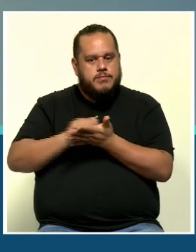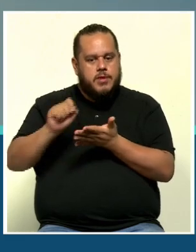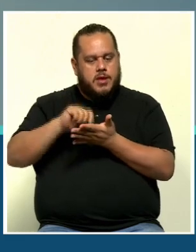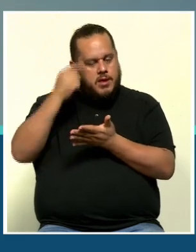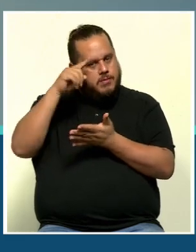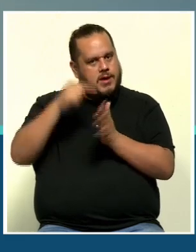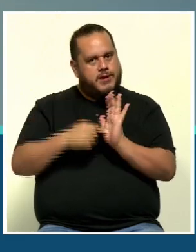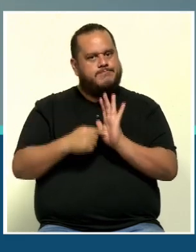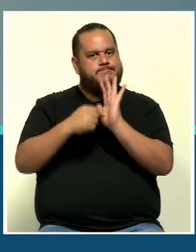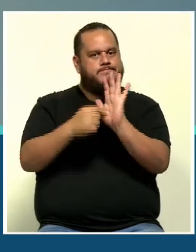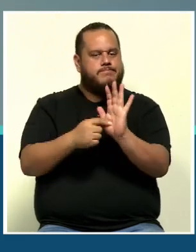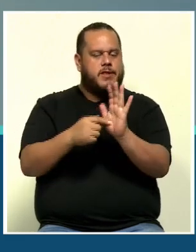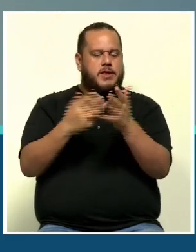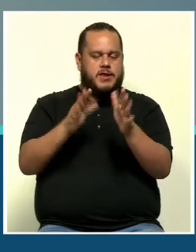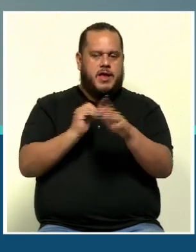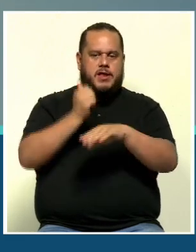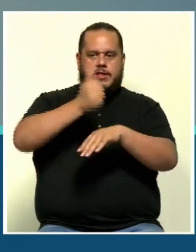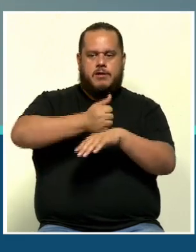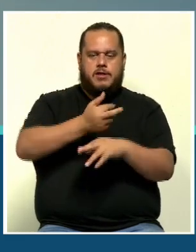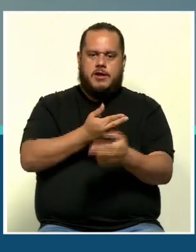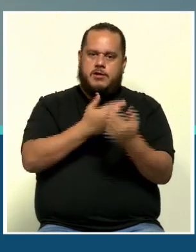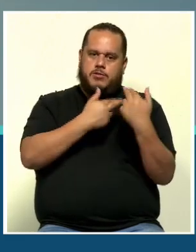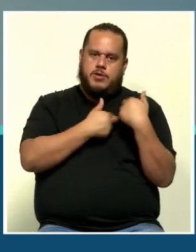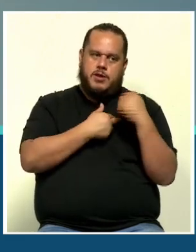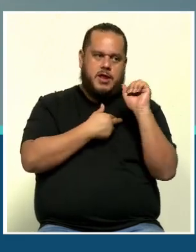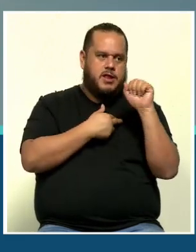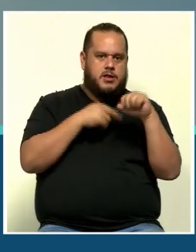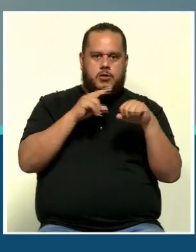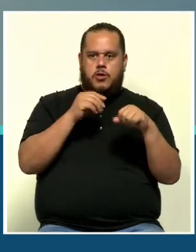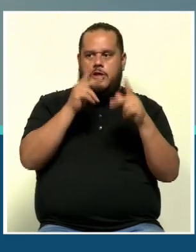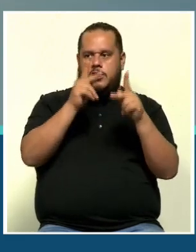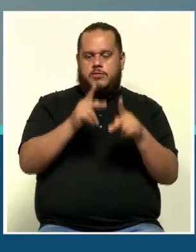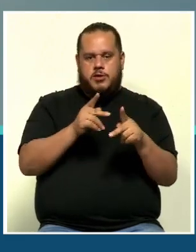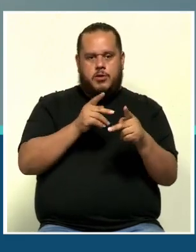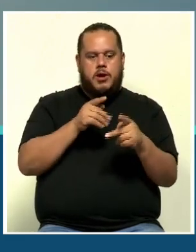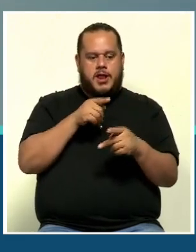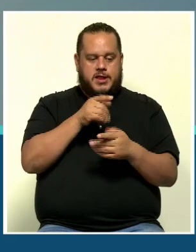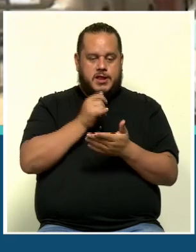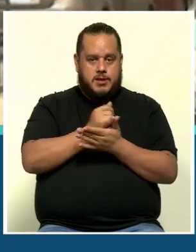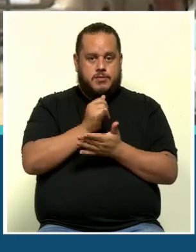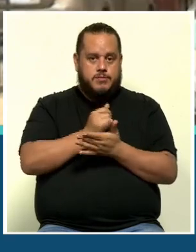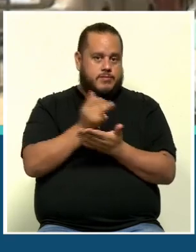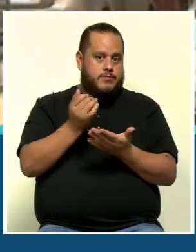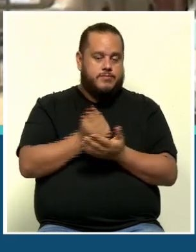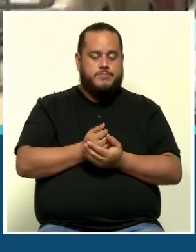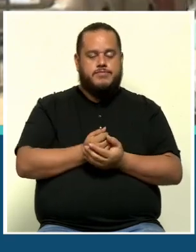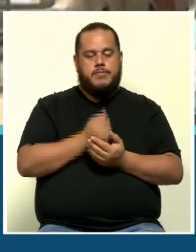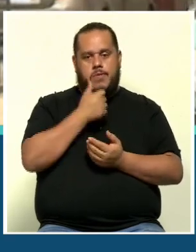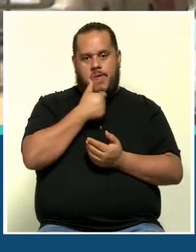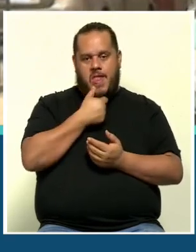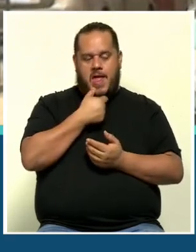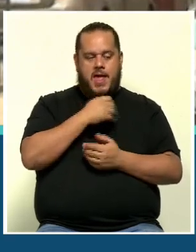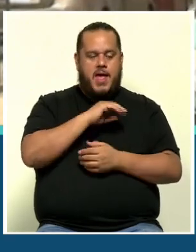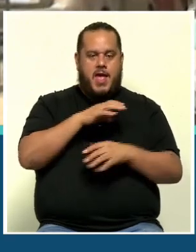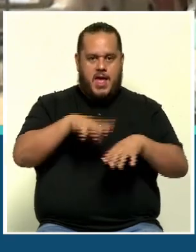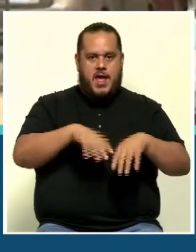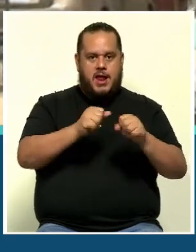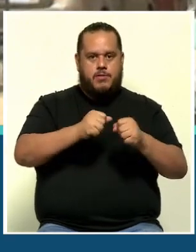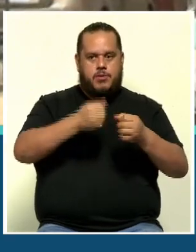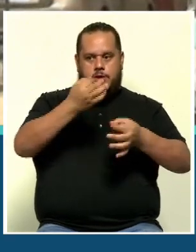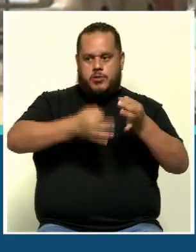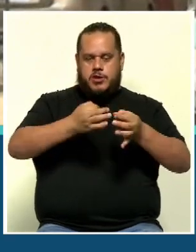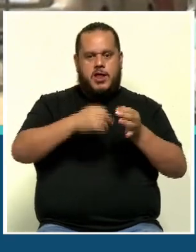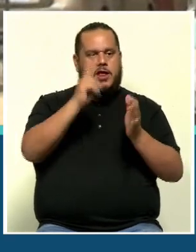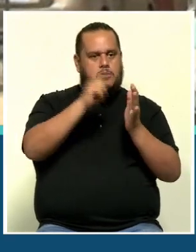definitivamente ya establecer la responsabilidad o no de las personas en investigación. El Poder Judicial informó que entre el